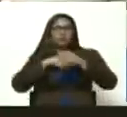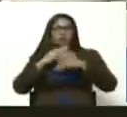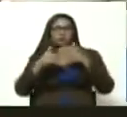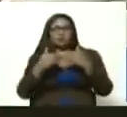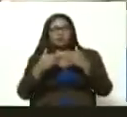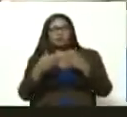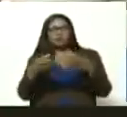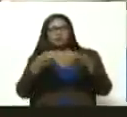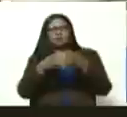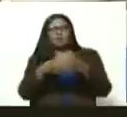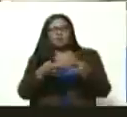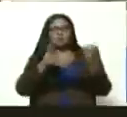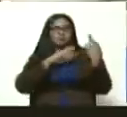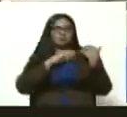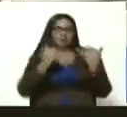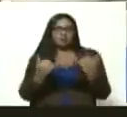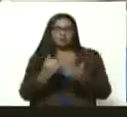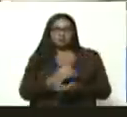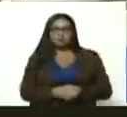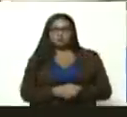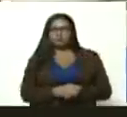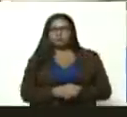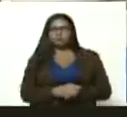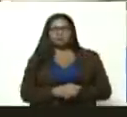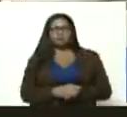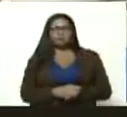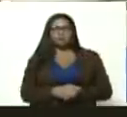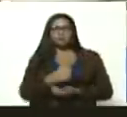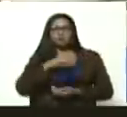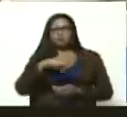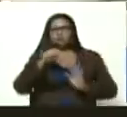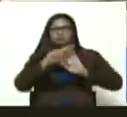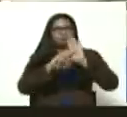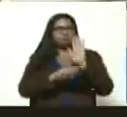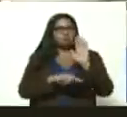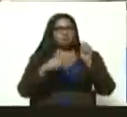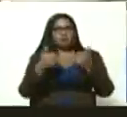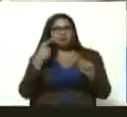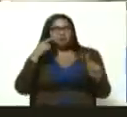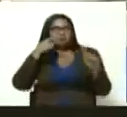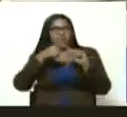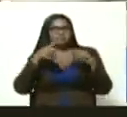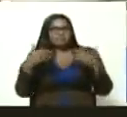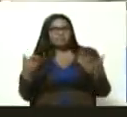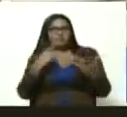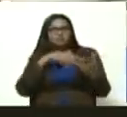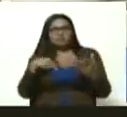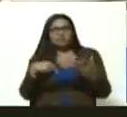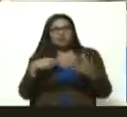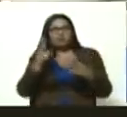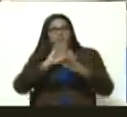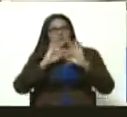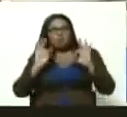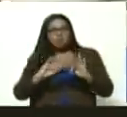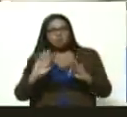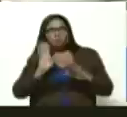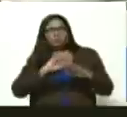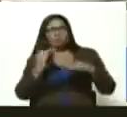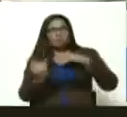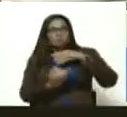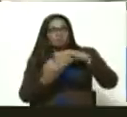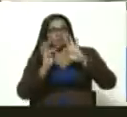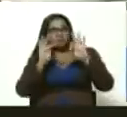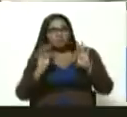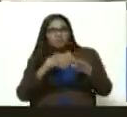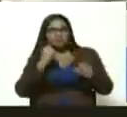partido tienen unas tareas que cumplir con respecto a sus estatutos de sus formas de trabajo a la